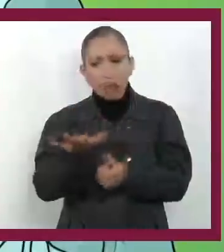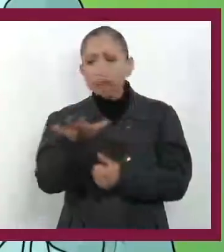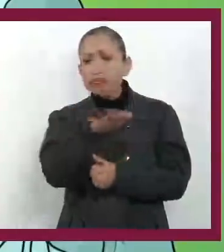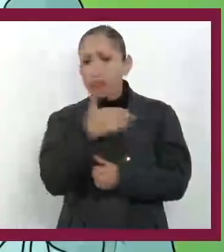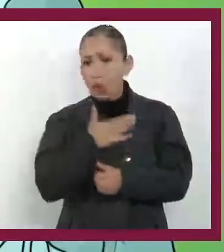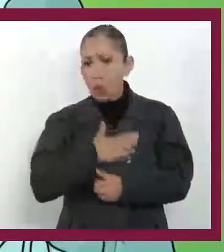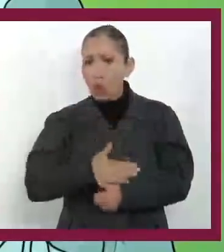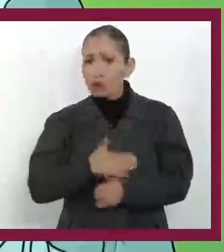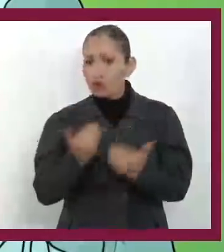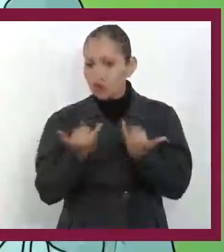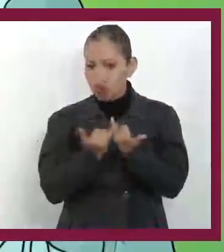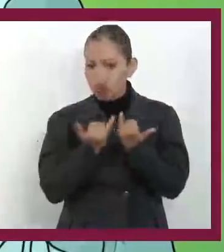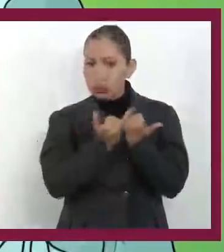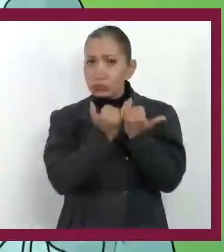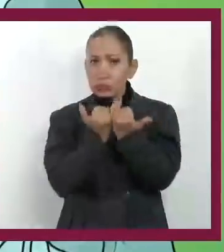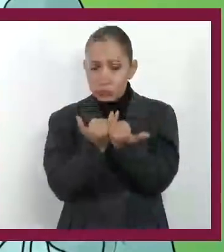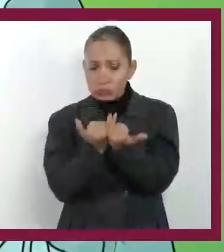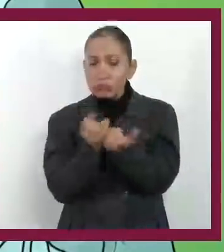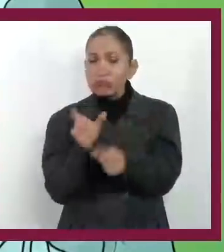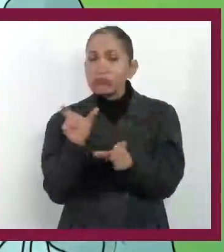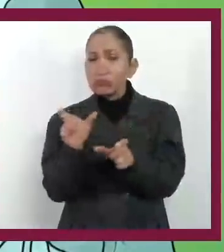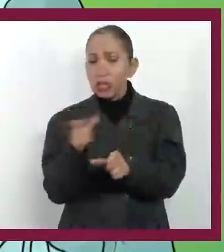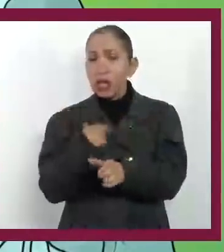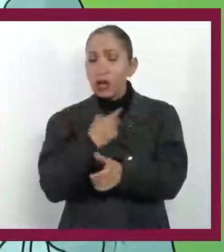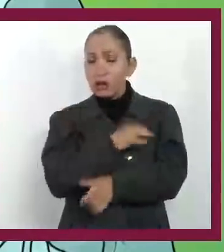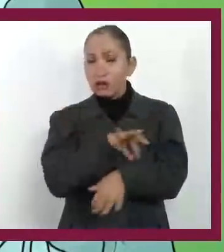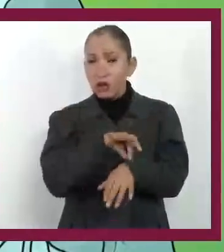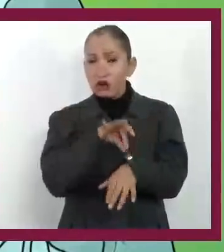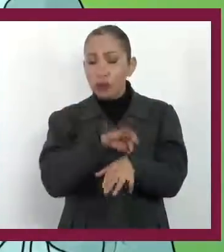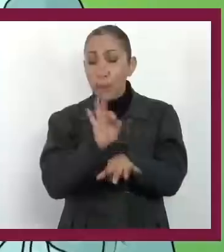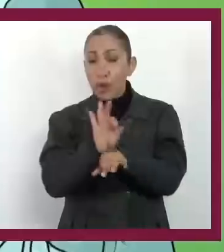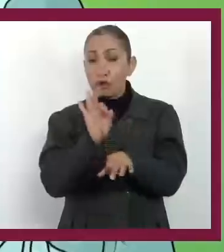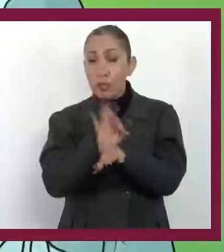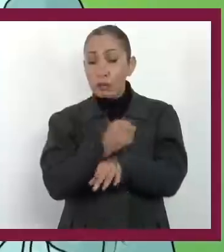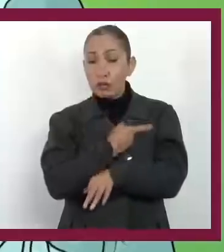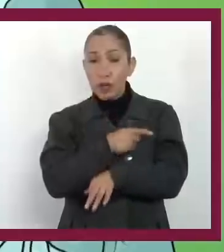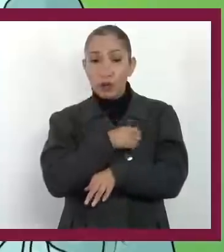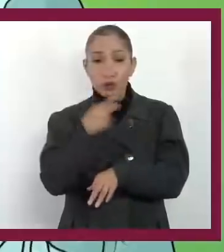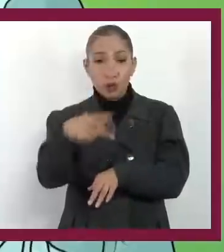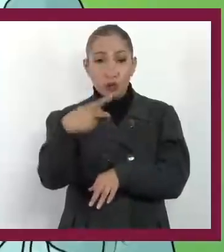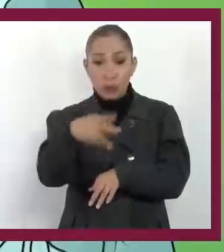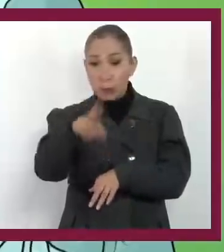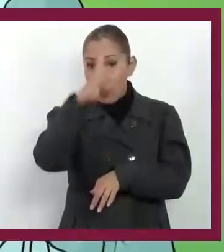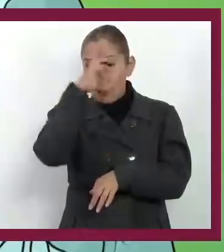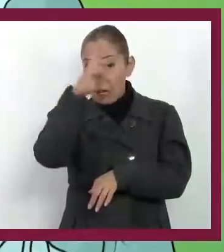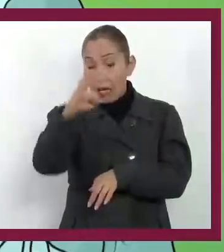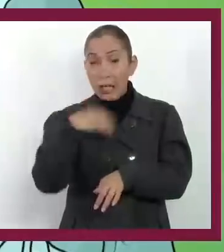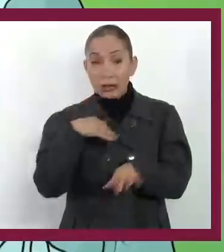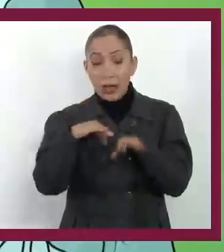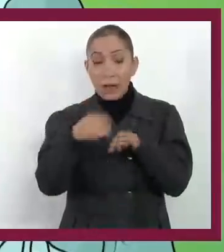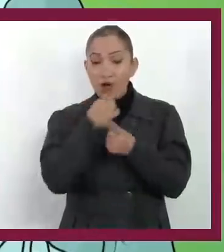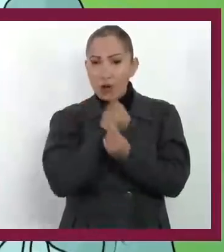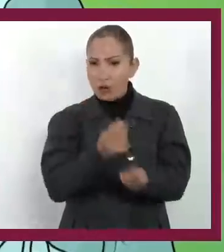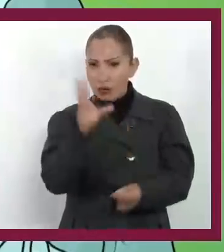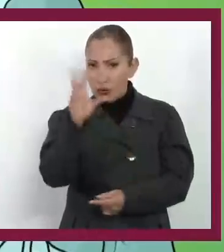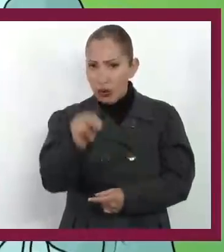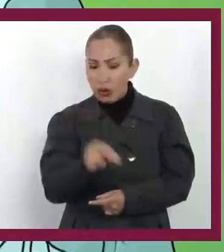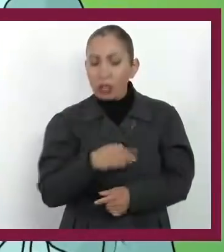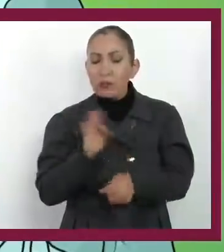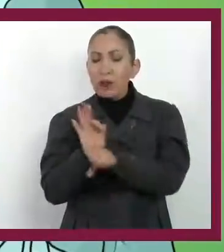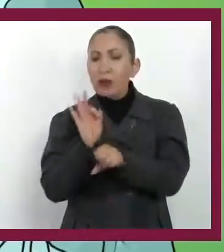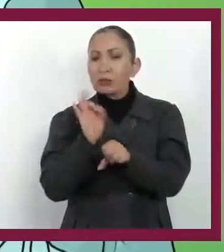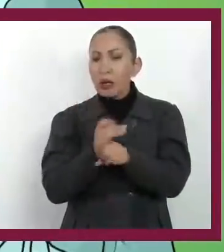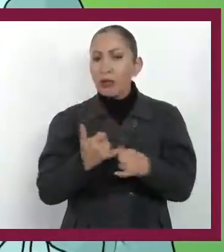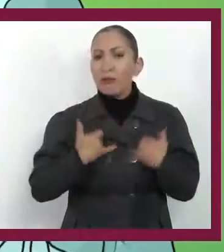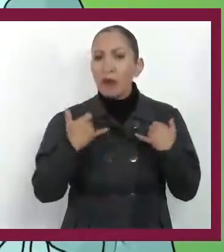condiciones justas y equitativas, seguridad social y protección a la salud, prohibición del trabajo infantil y protección